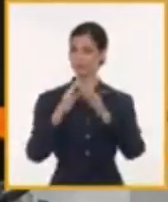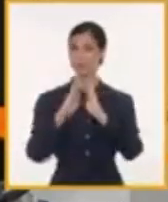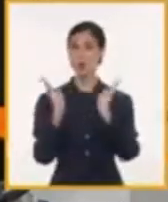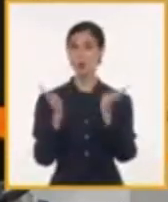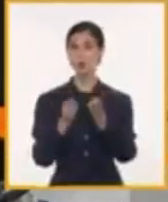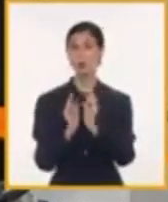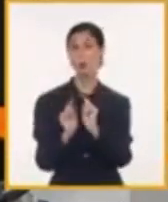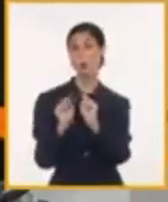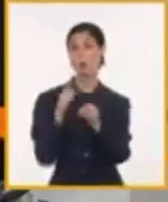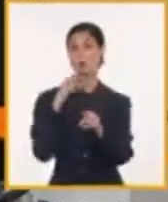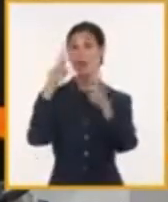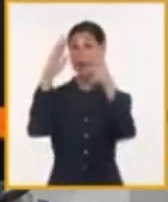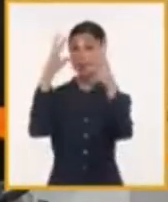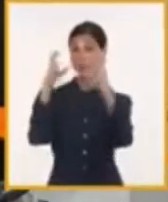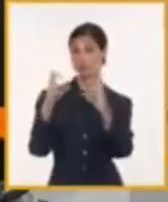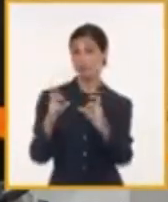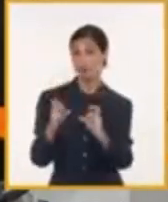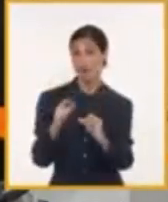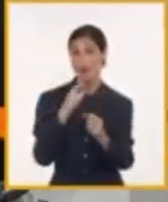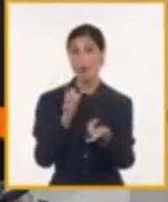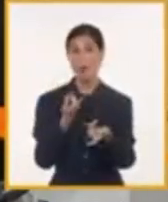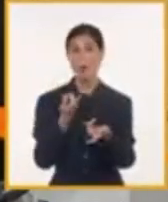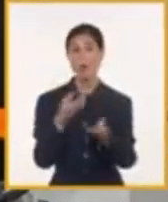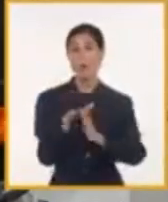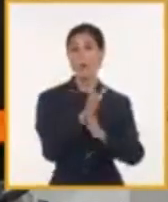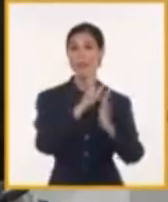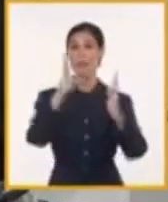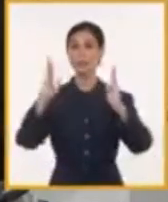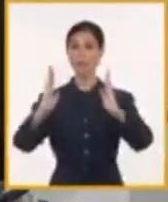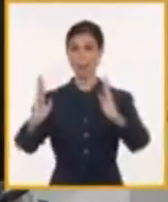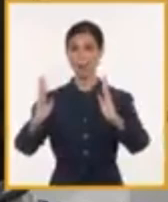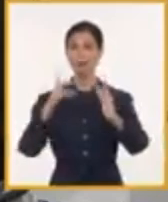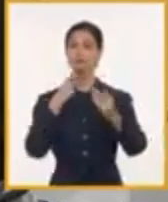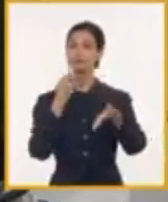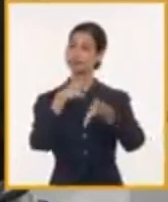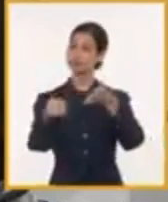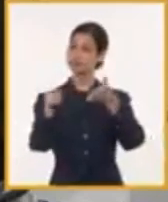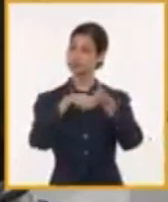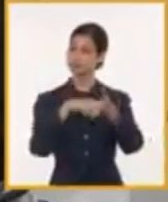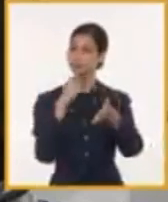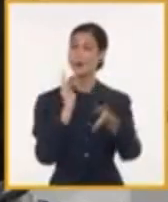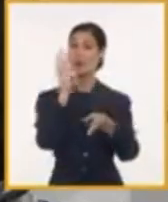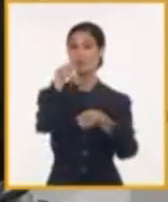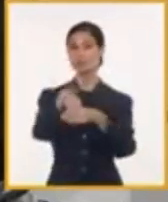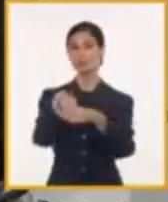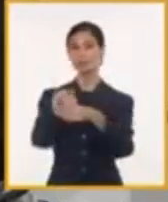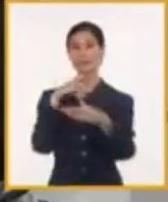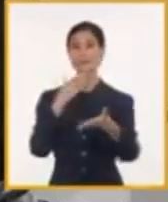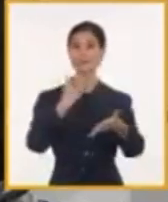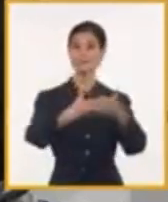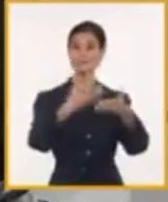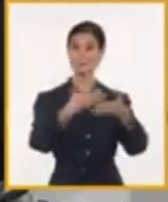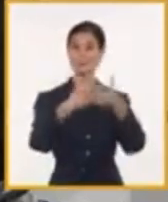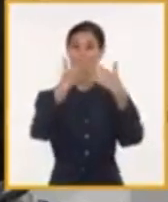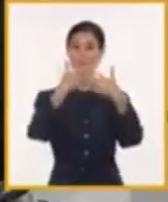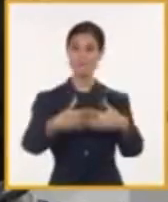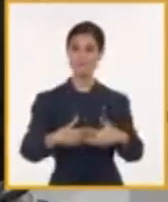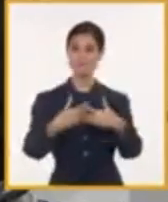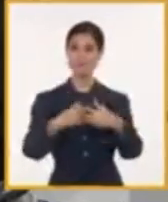resultados que hemos logrado en la gestión de la dirección del grupo empresarial en